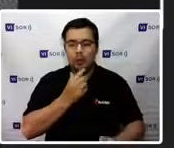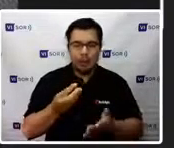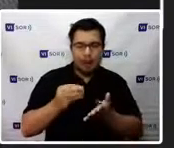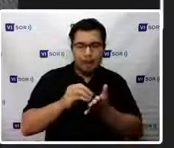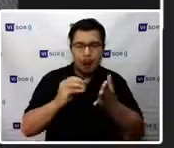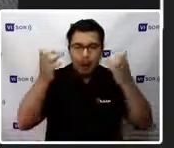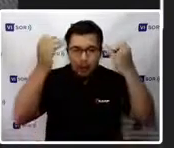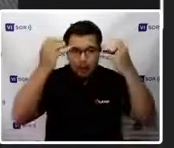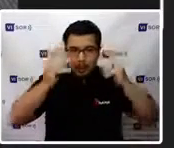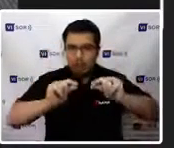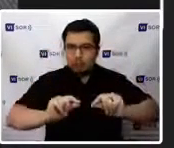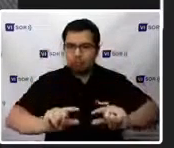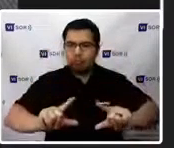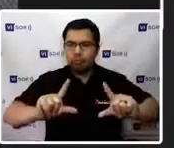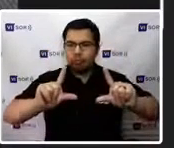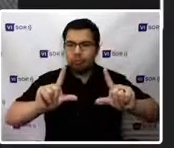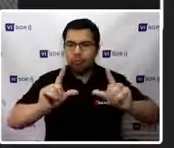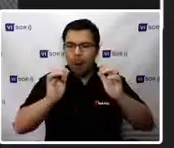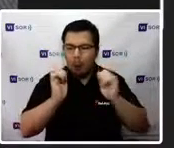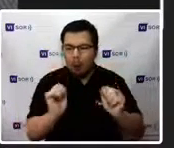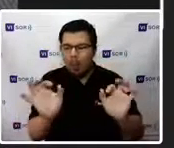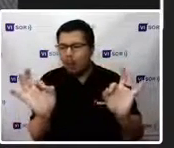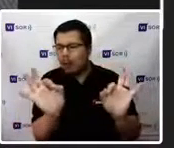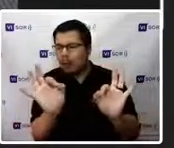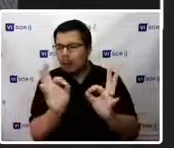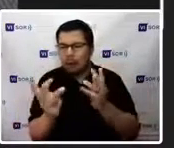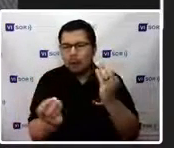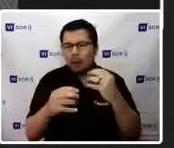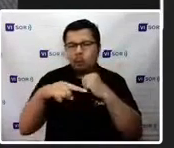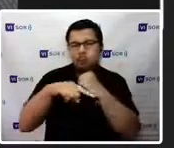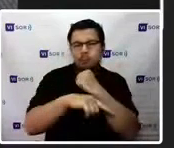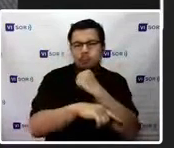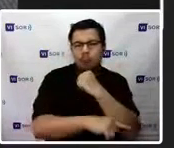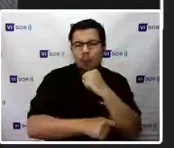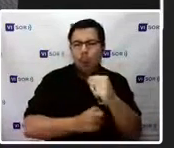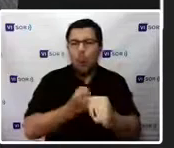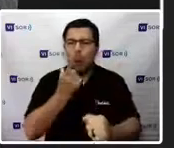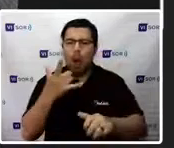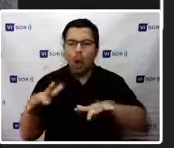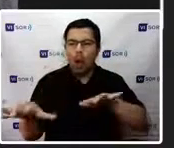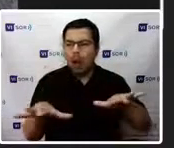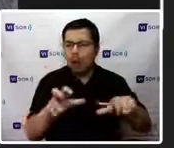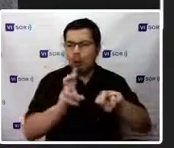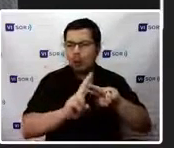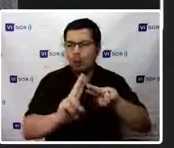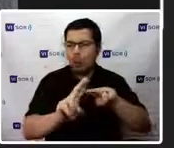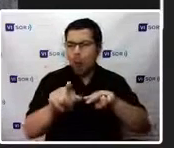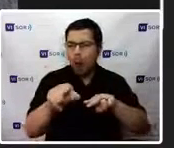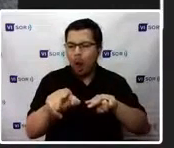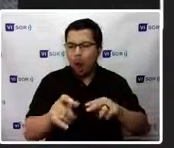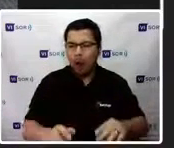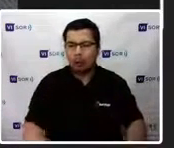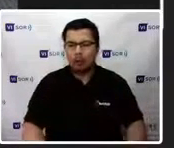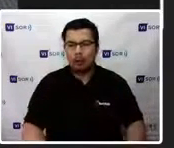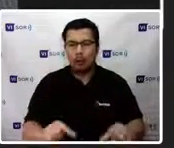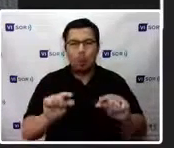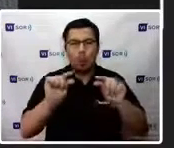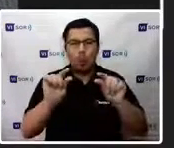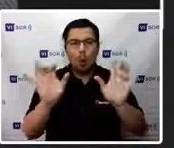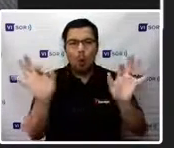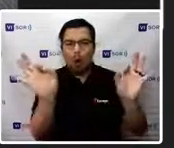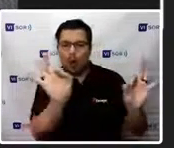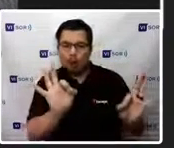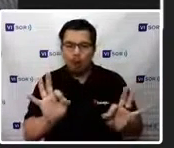un poquito profundizar específicamente, ¿no es cierto?, qué actividades haces, un poco contarles qué tan entretenido o qué